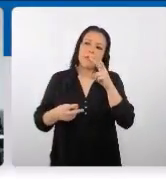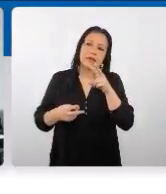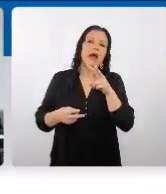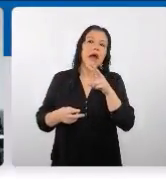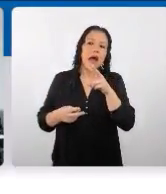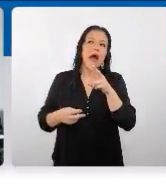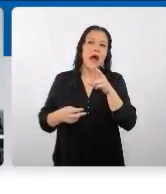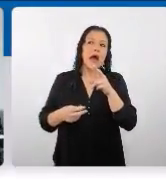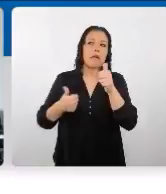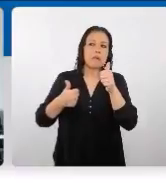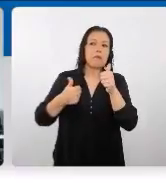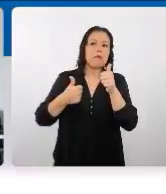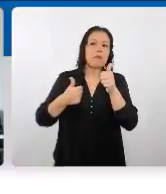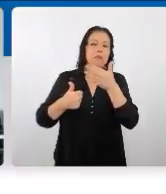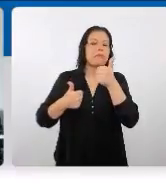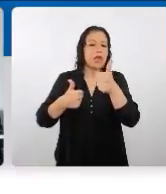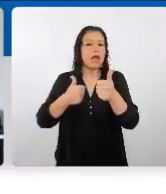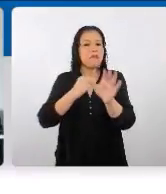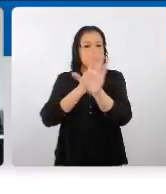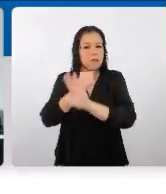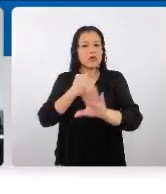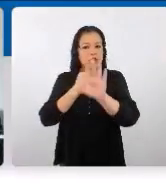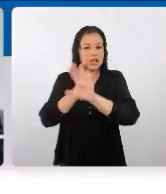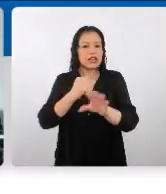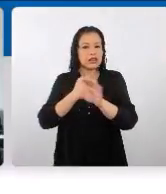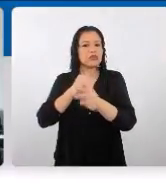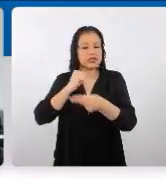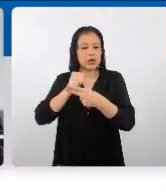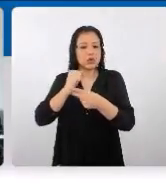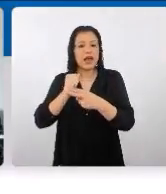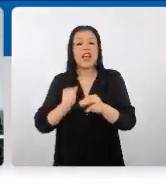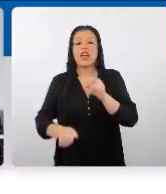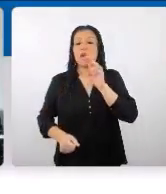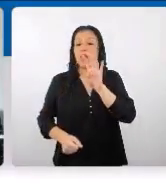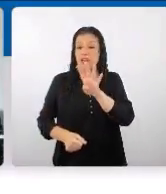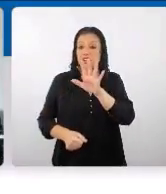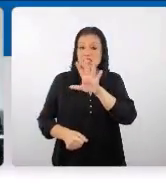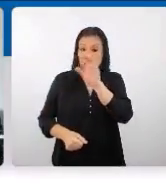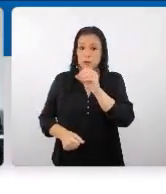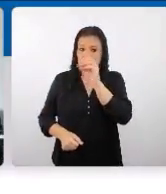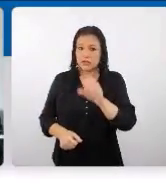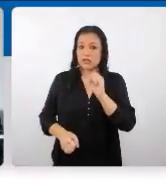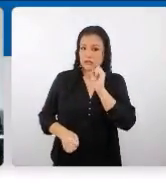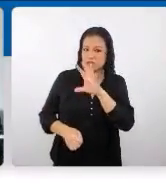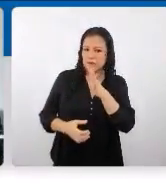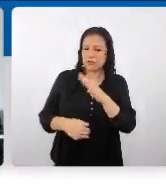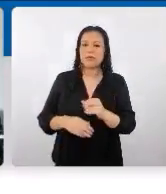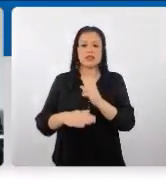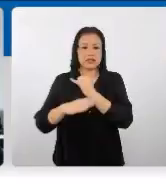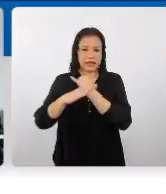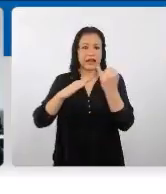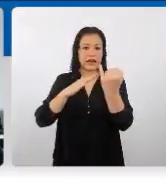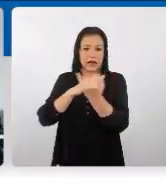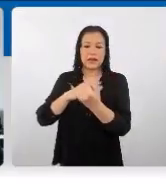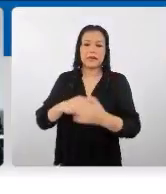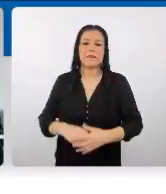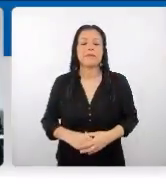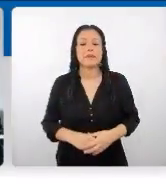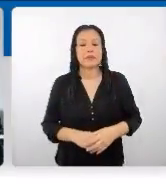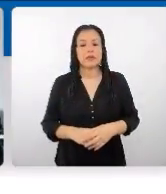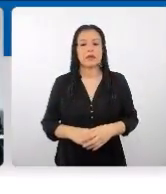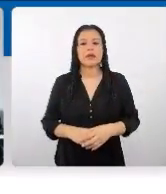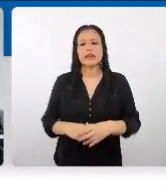de seguridad. El 45% y el 32% respectivamente los perciben destinos más o menos seguros, o muy seguros,